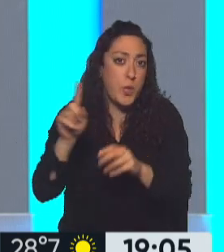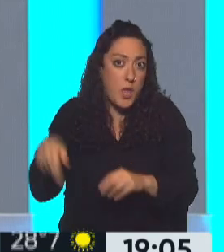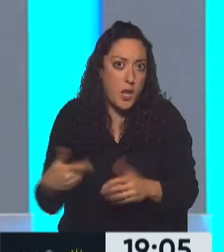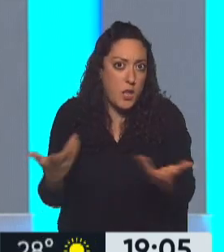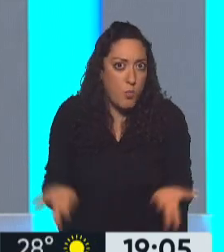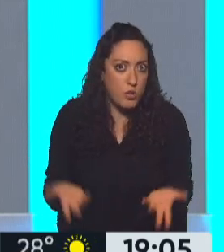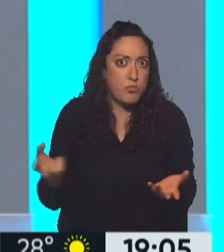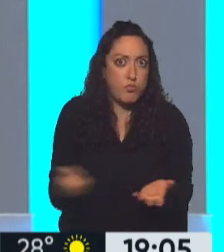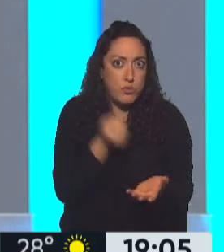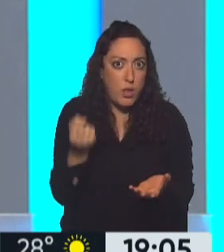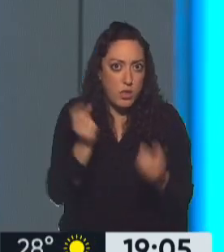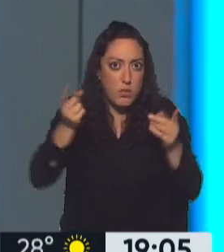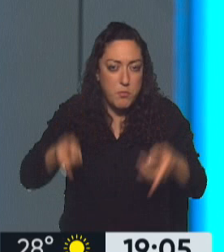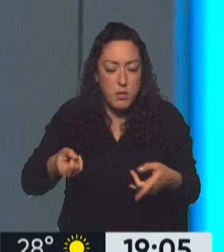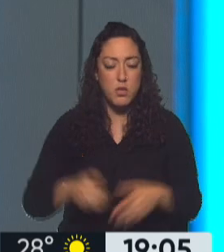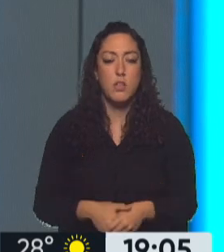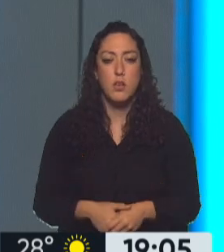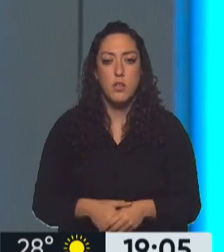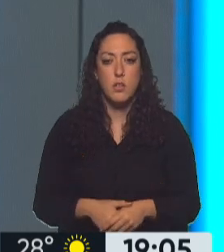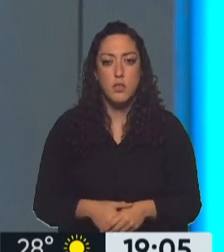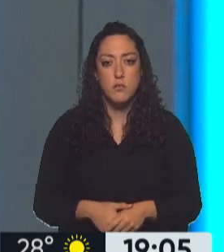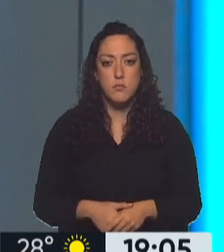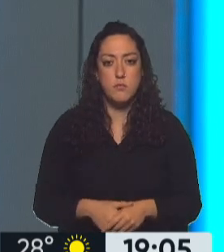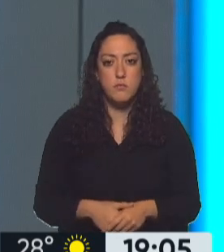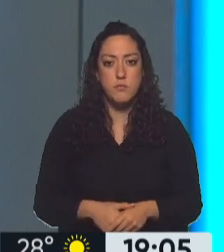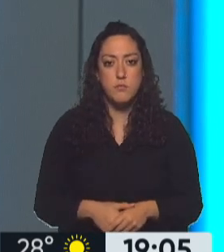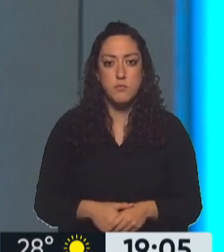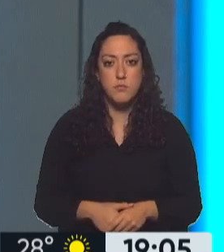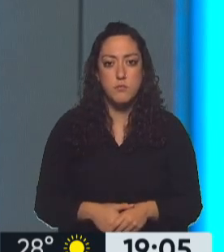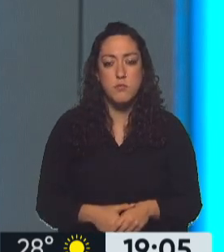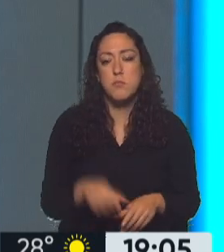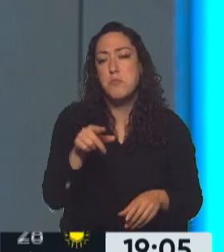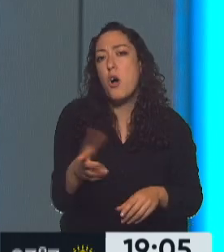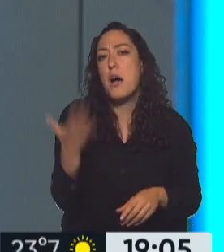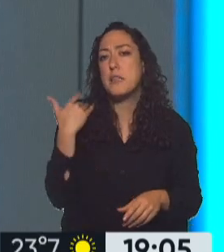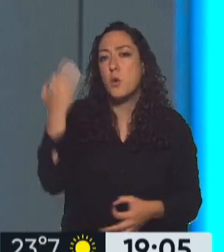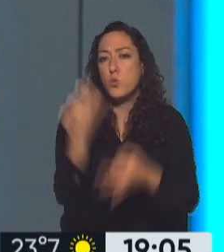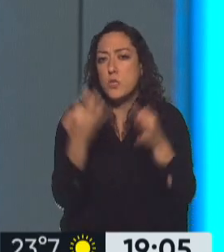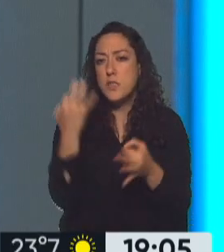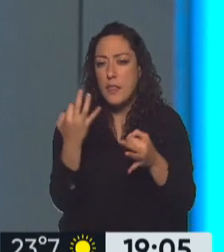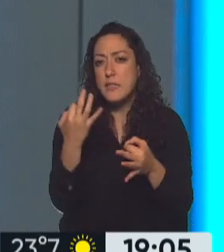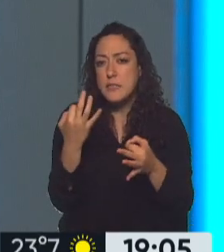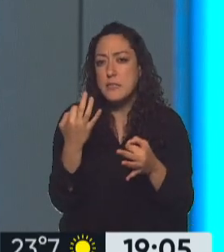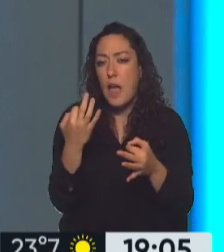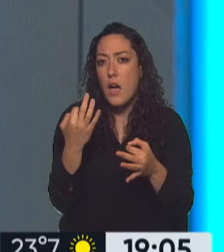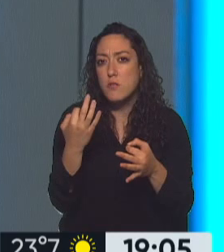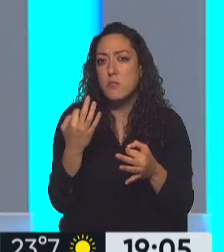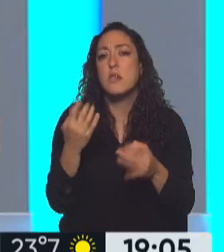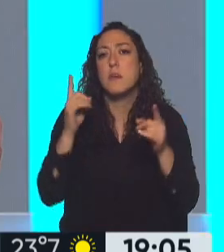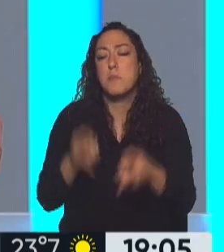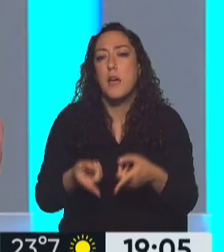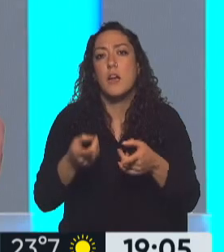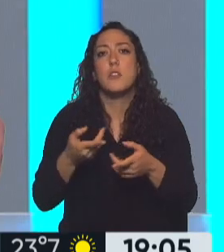también es importante vos has privado la doctrina justicialista y crees firmemente en la justicia